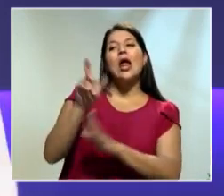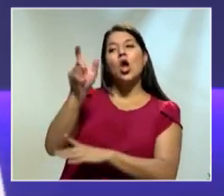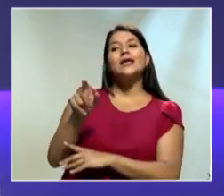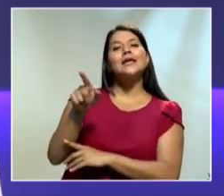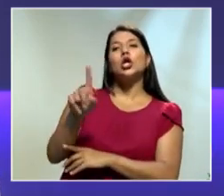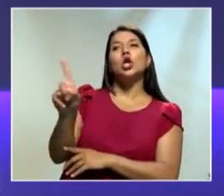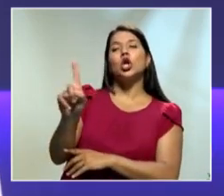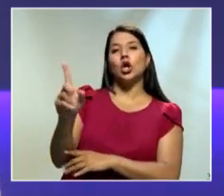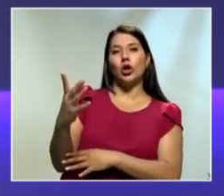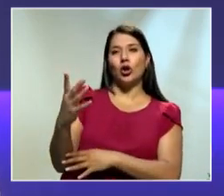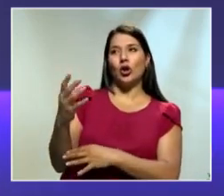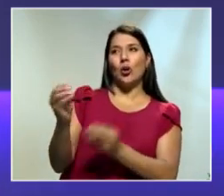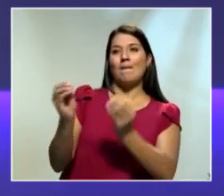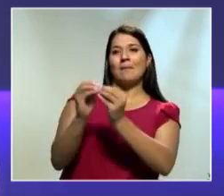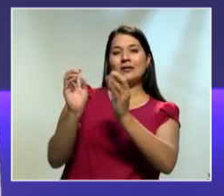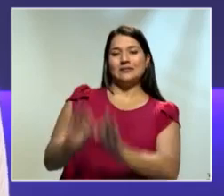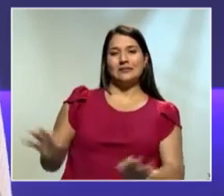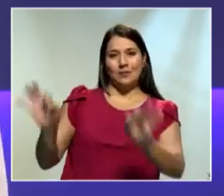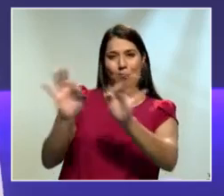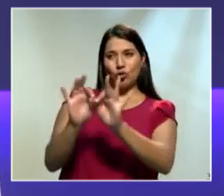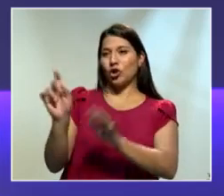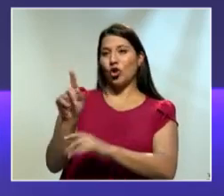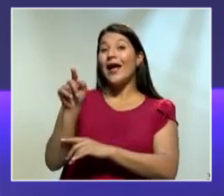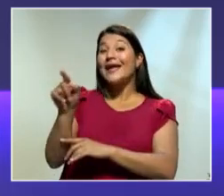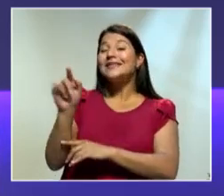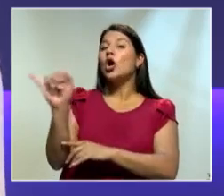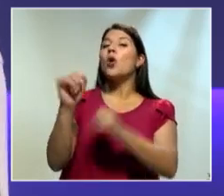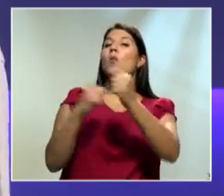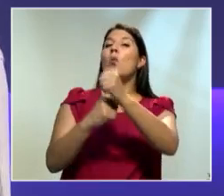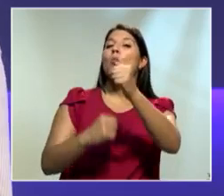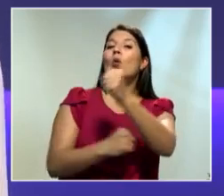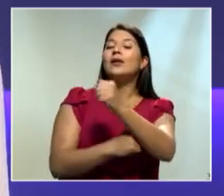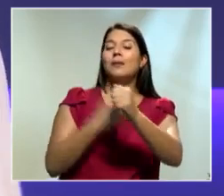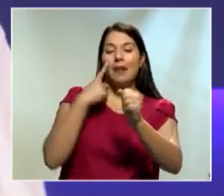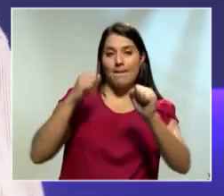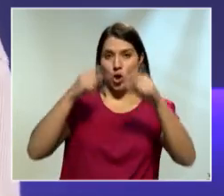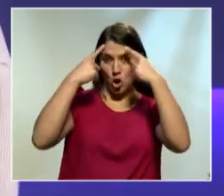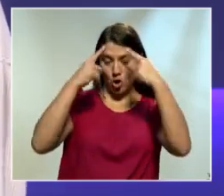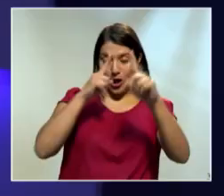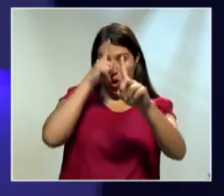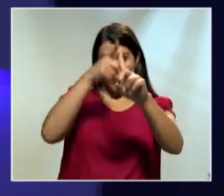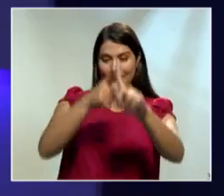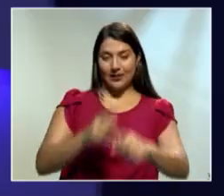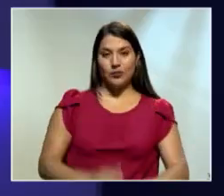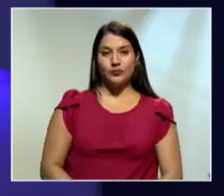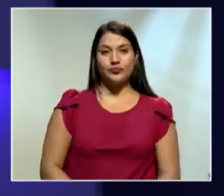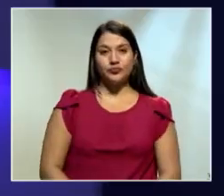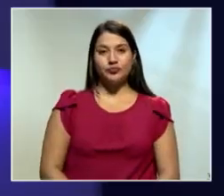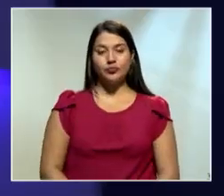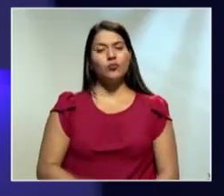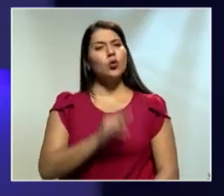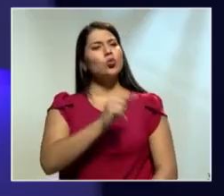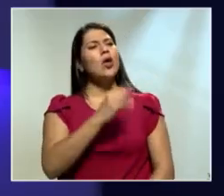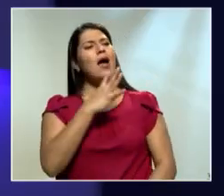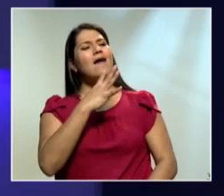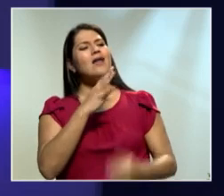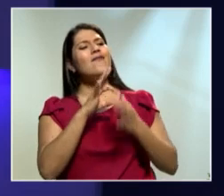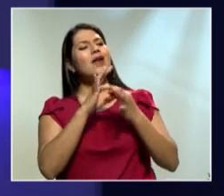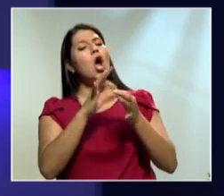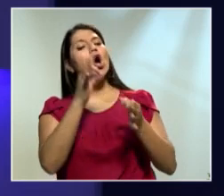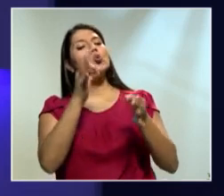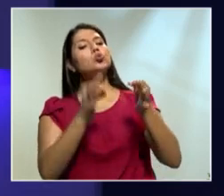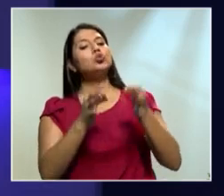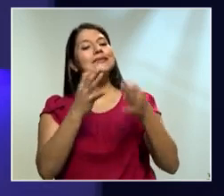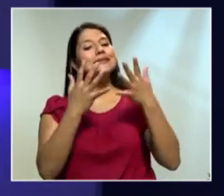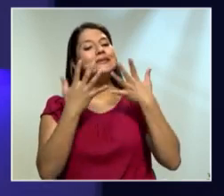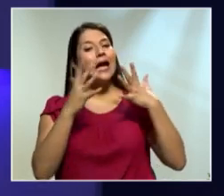canal para facilitar que se llegue al objetivo como tal de la lucha. Justamente hablaba de justicia climática. ¿Cómo